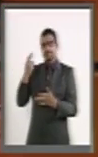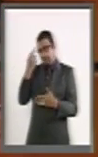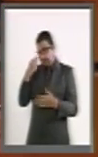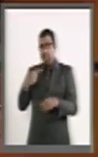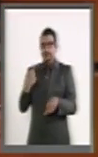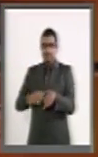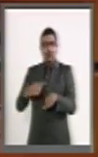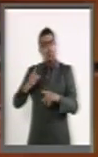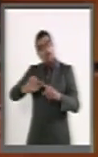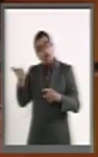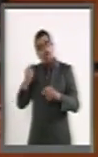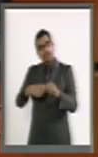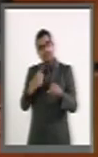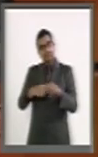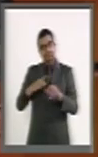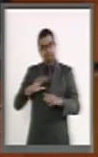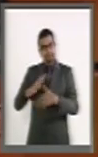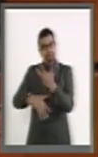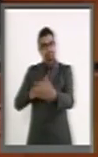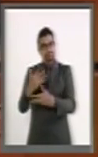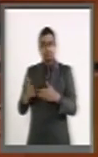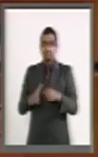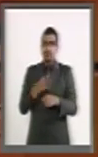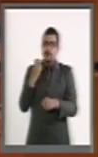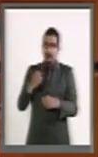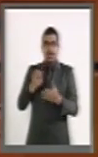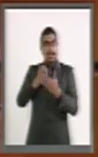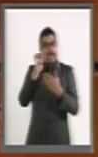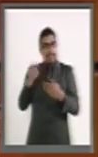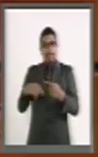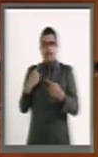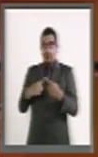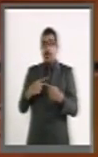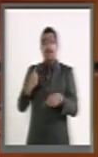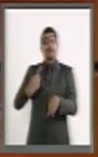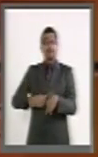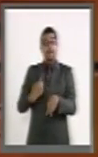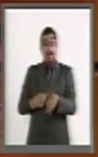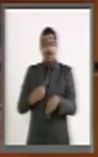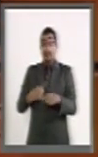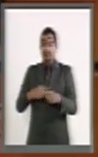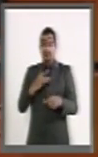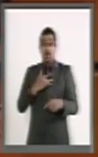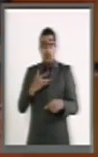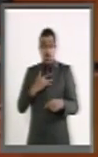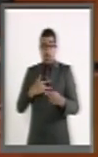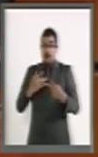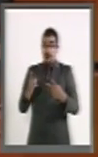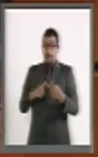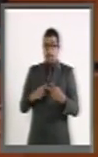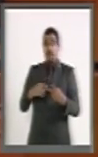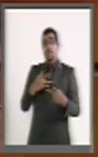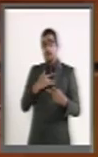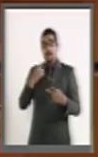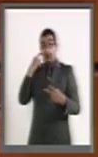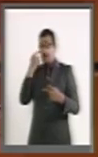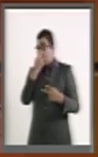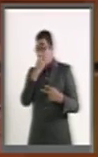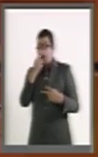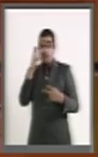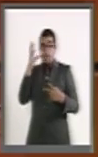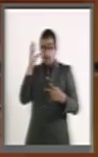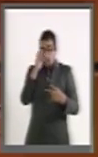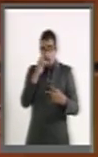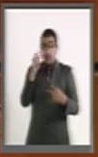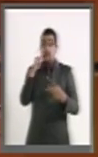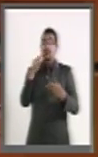padecer complicaciones derivadas, entre las que destacan enfermedades cardiovasculares, retinopatías,